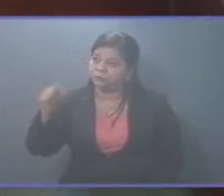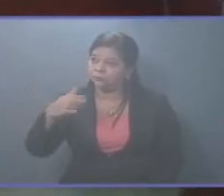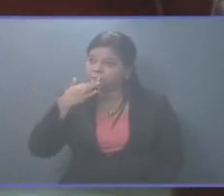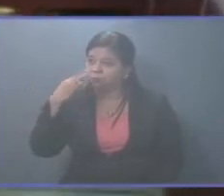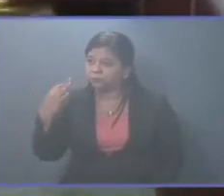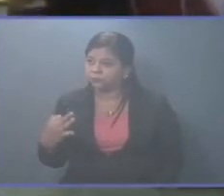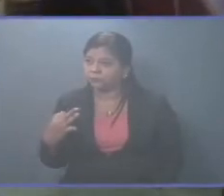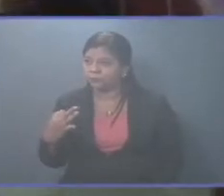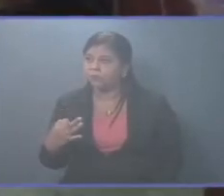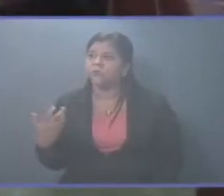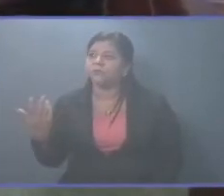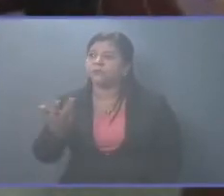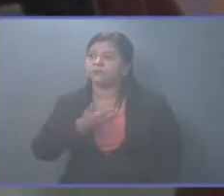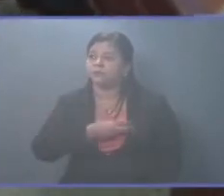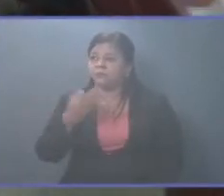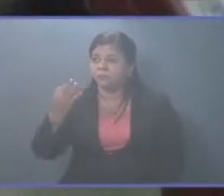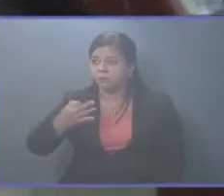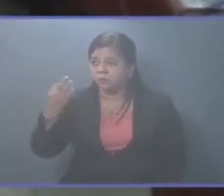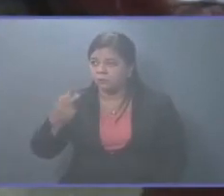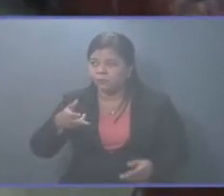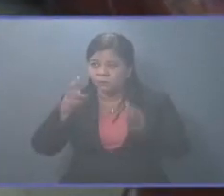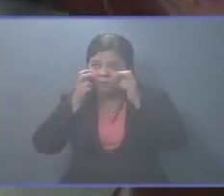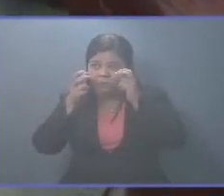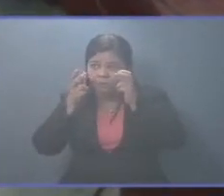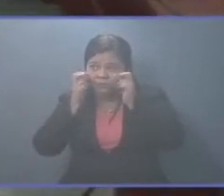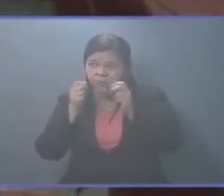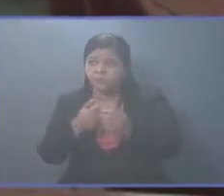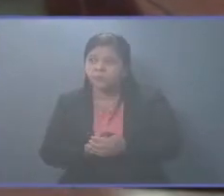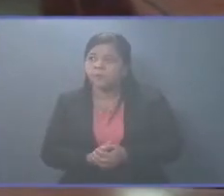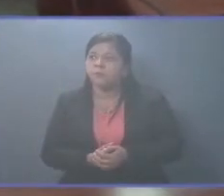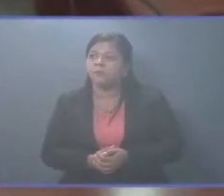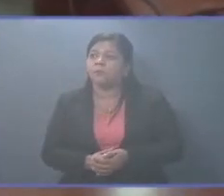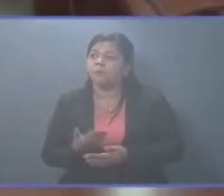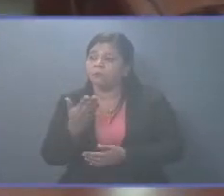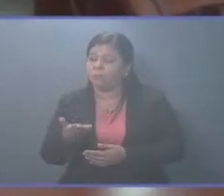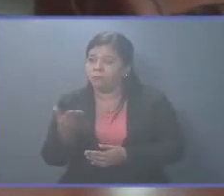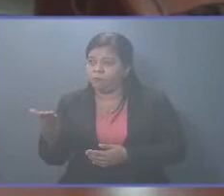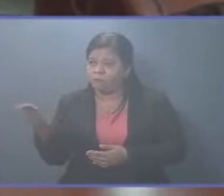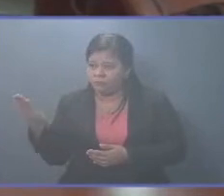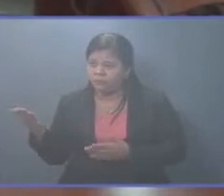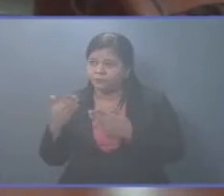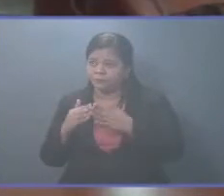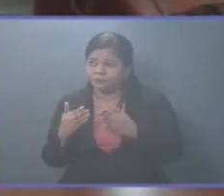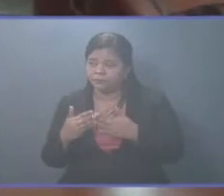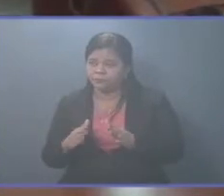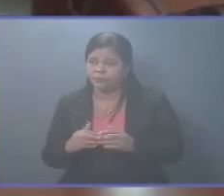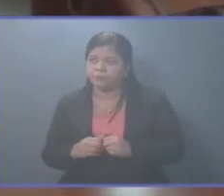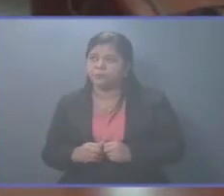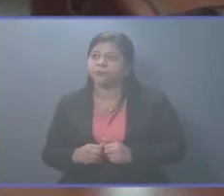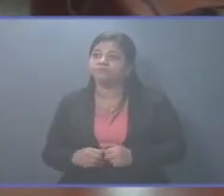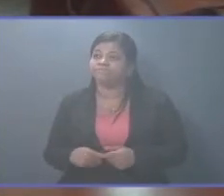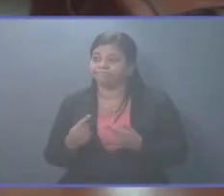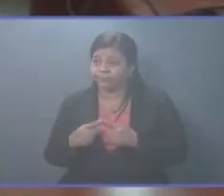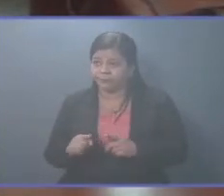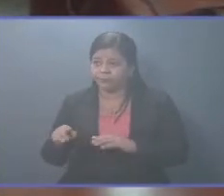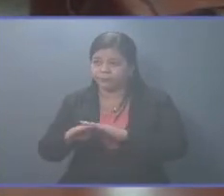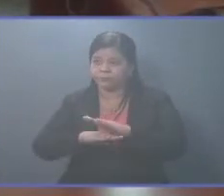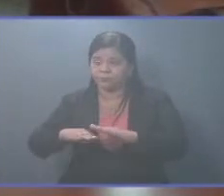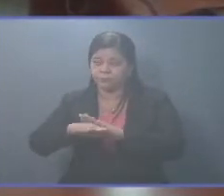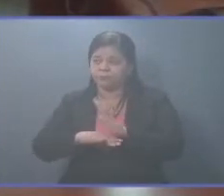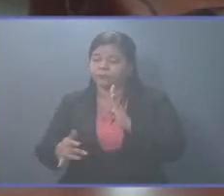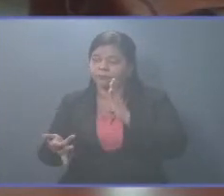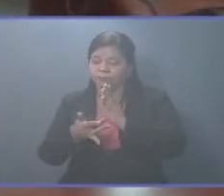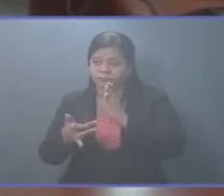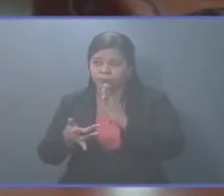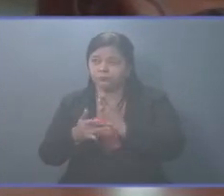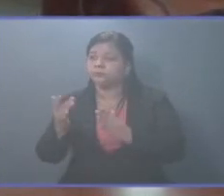Realmente hay que tener en cuenta aspectos variados también, técnicos, puramente técnicos, vuelvo a repetir